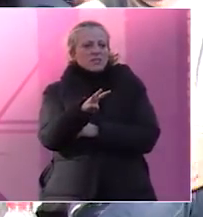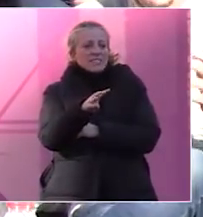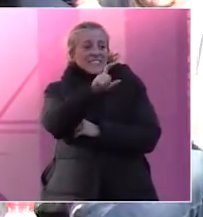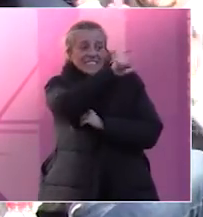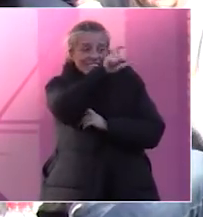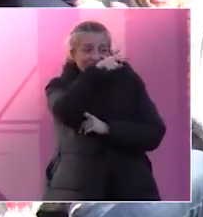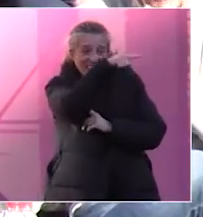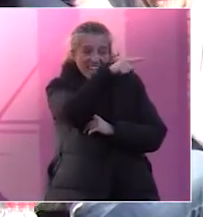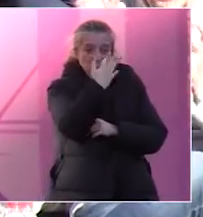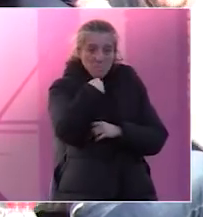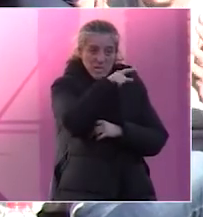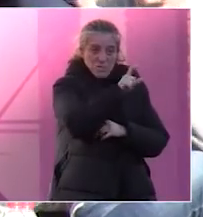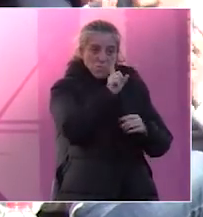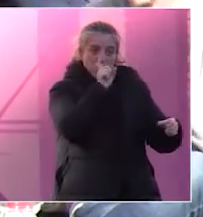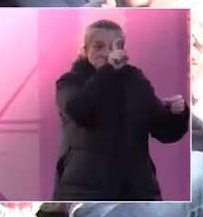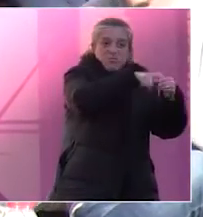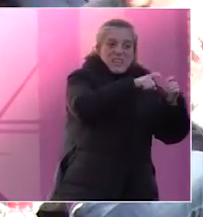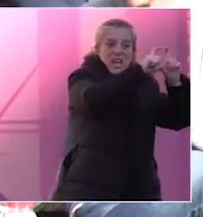Abengoa.